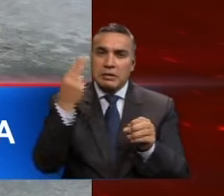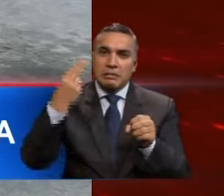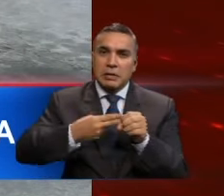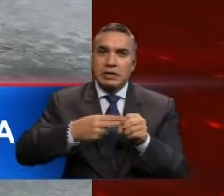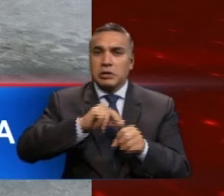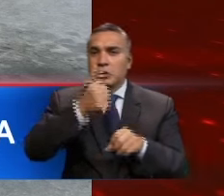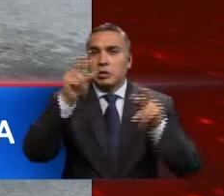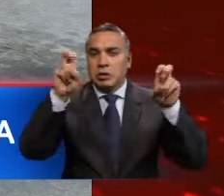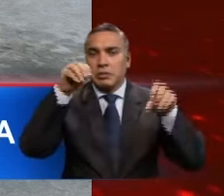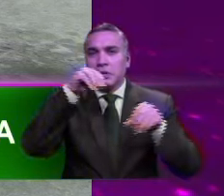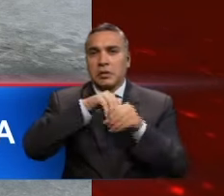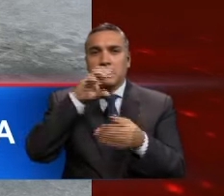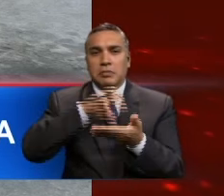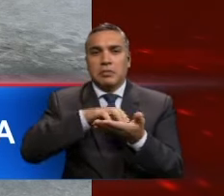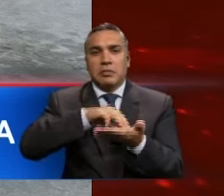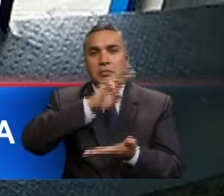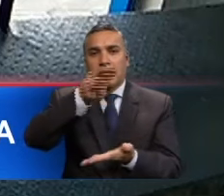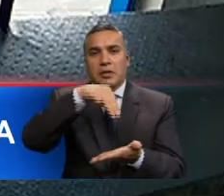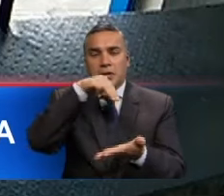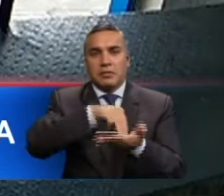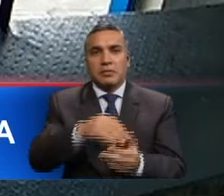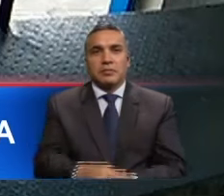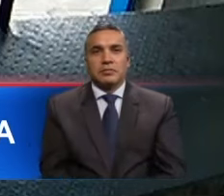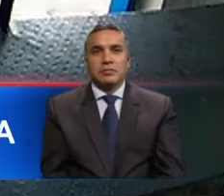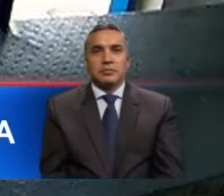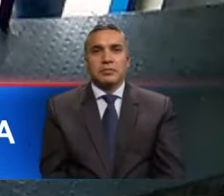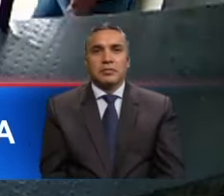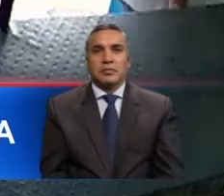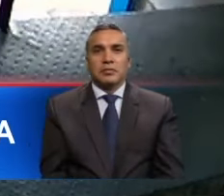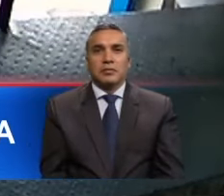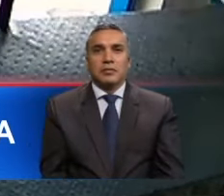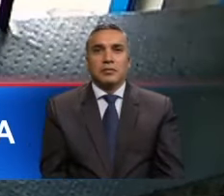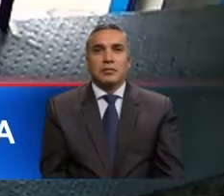otros delitos en la provincia de Manabí. Jorge García, TC Televisión.